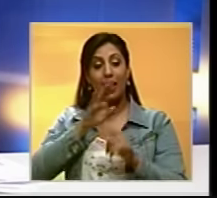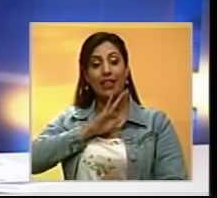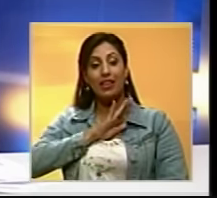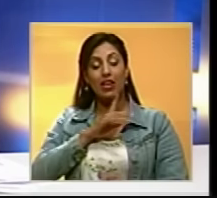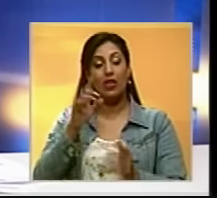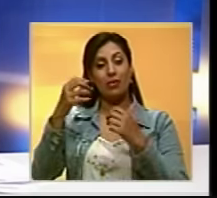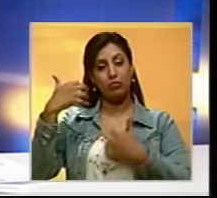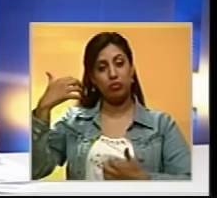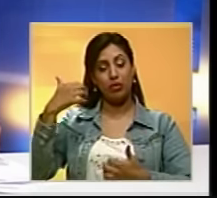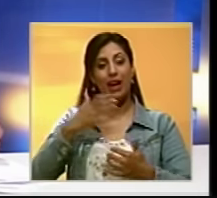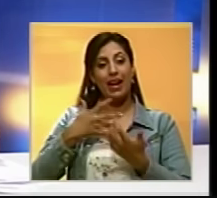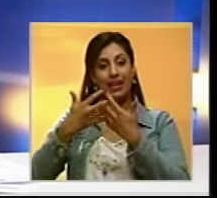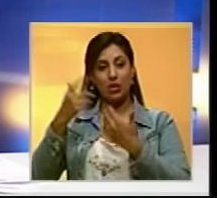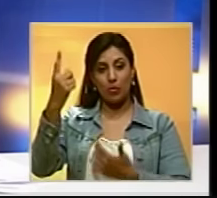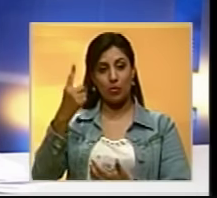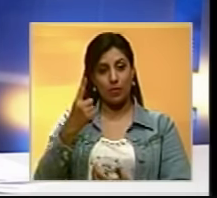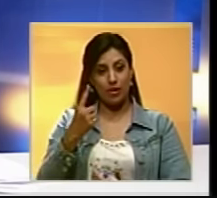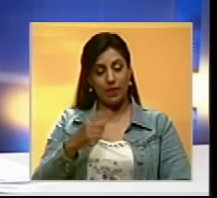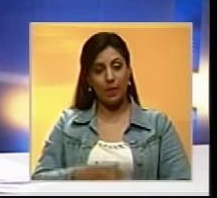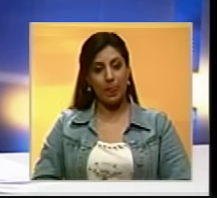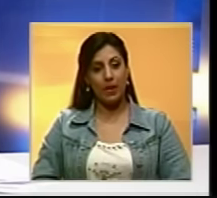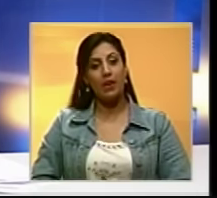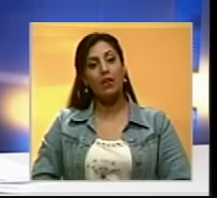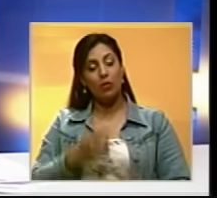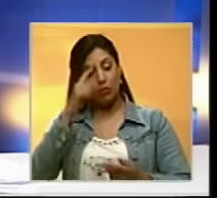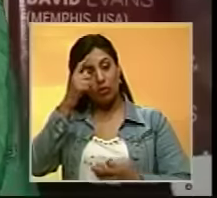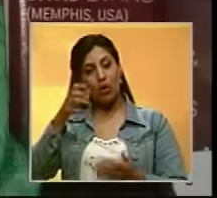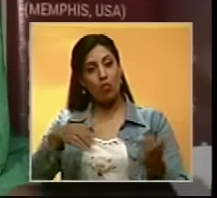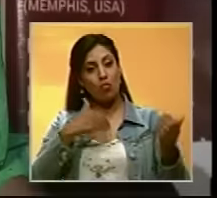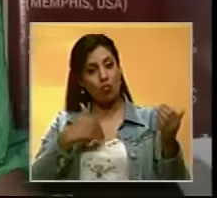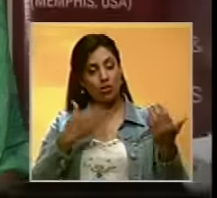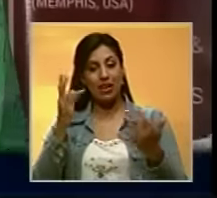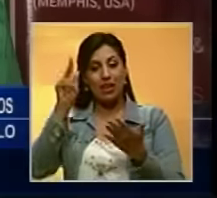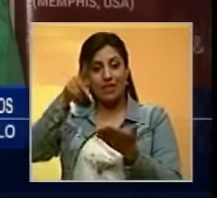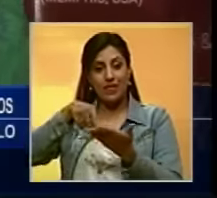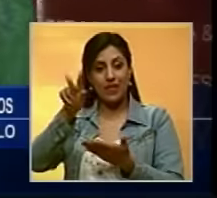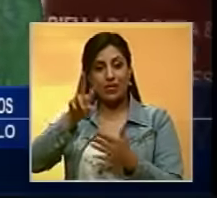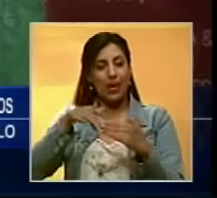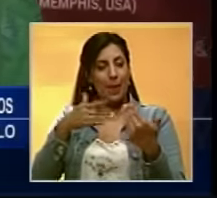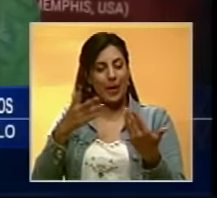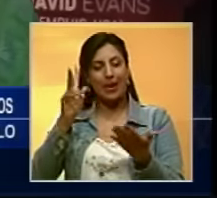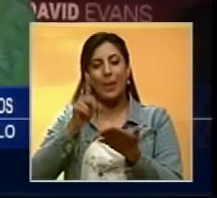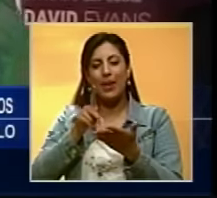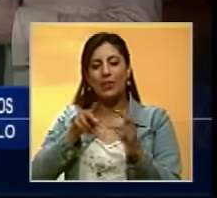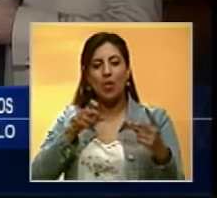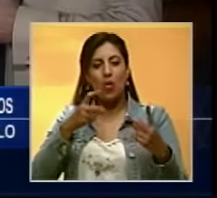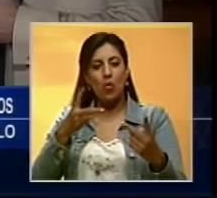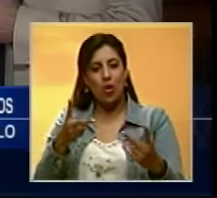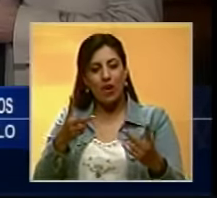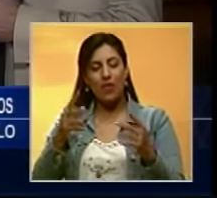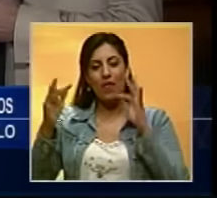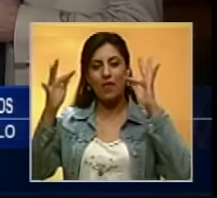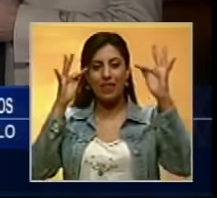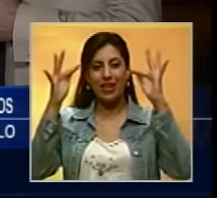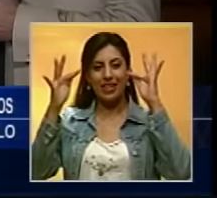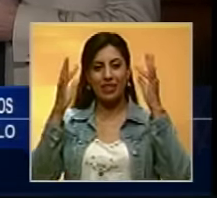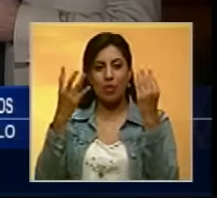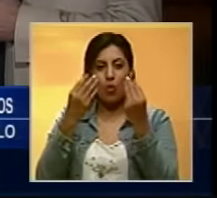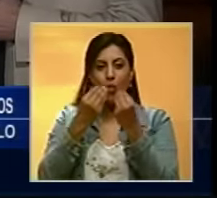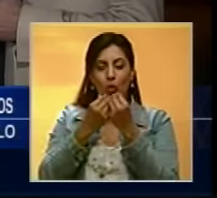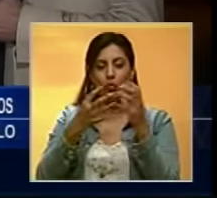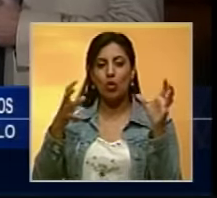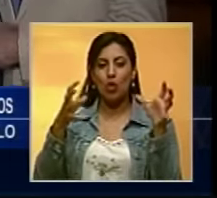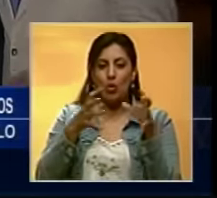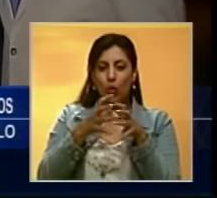legendario guitar ista norteamericano David Evans el reconocido músico viene a Venezuela para participar en el festival junto a las